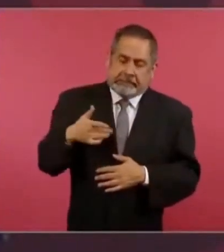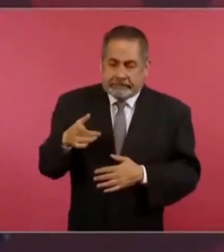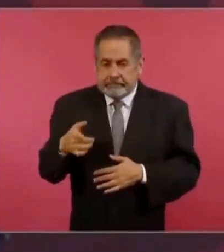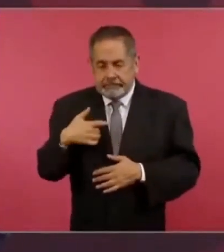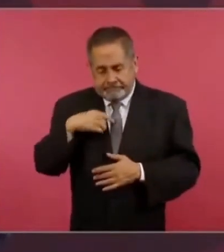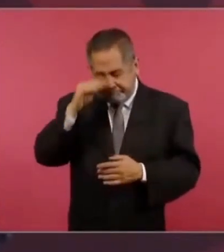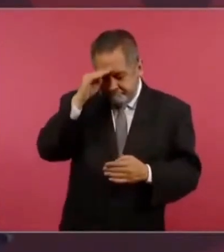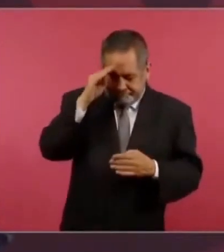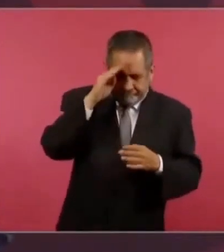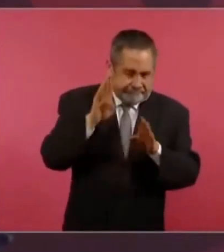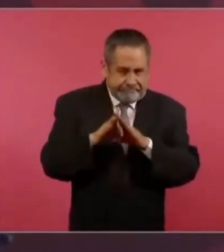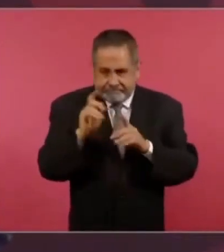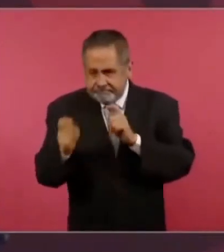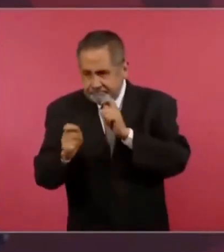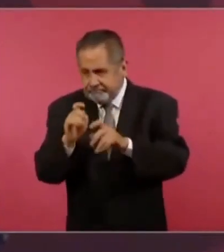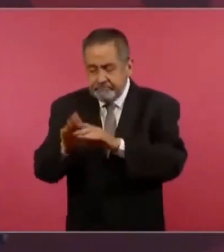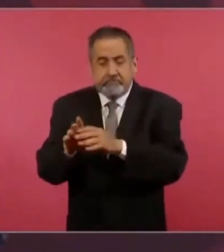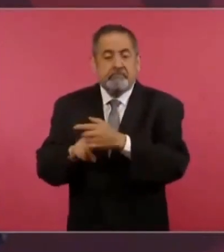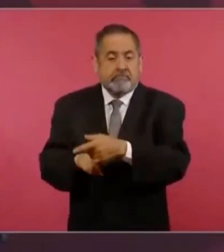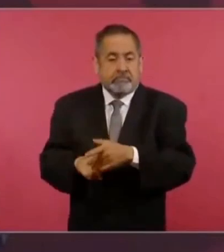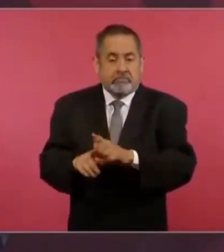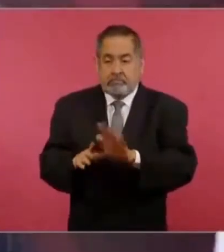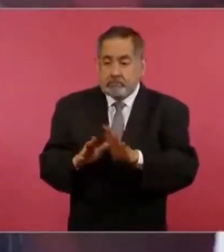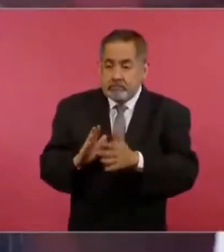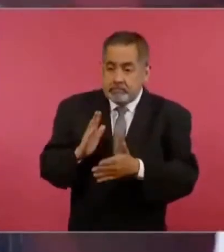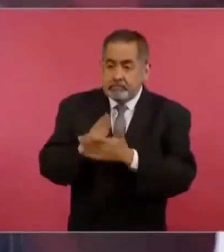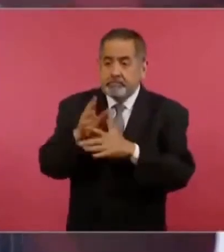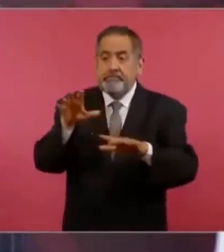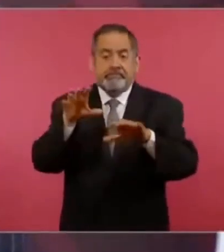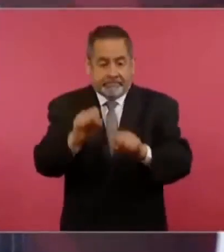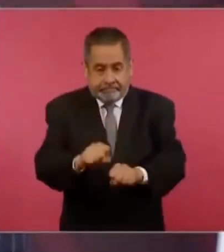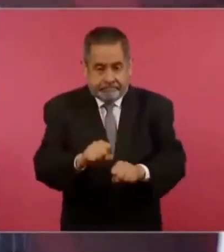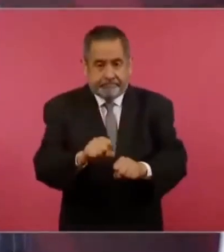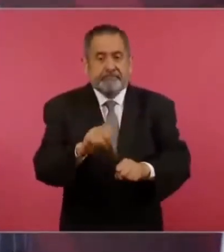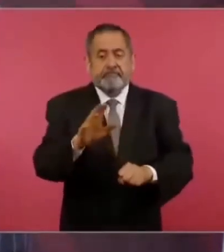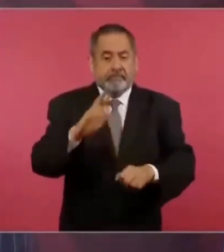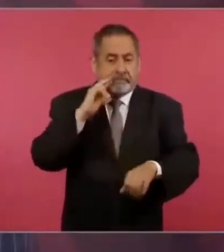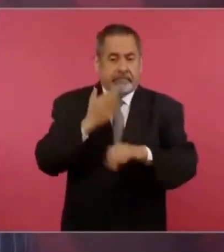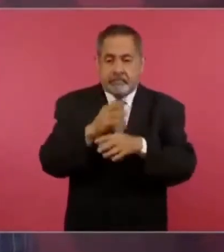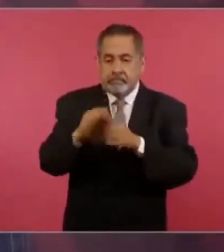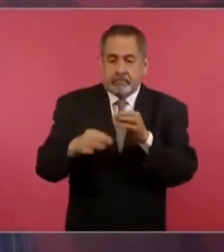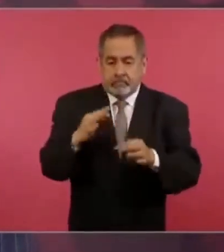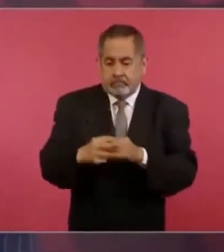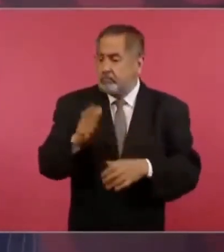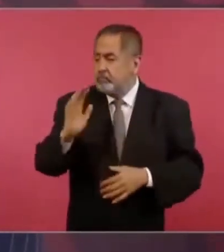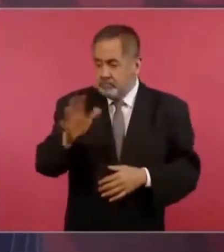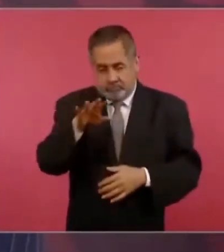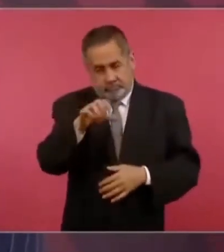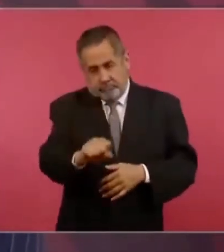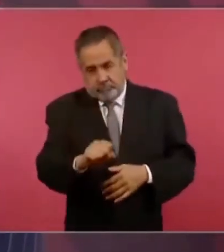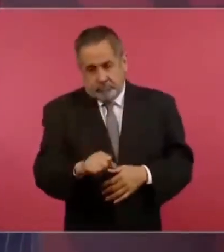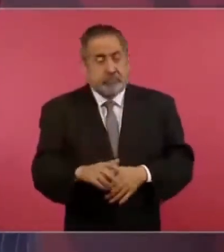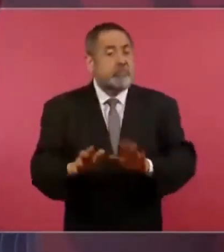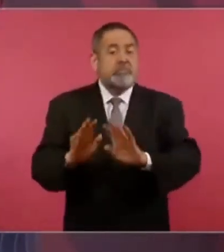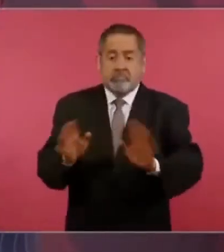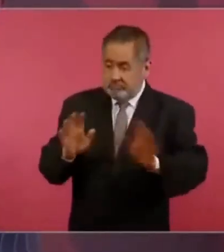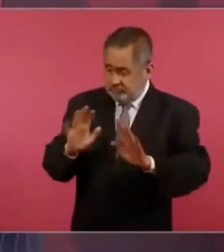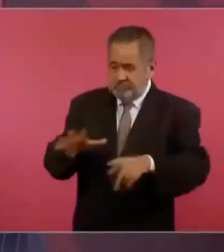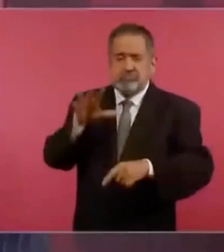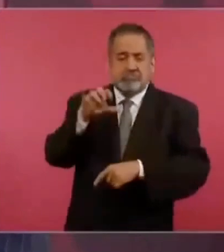estado pendiente, ya se detuvo al responsable. Eso no lo dicen, presidente. Sí, ya se